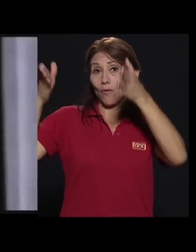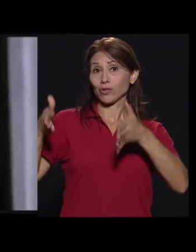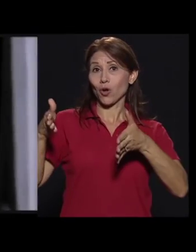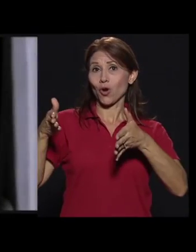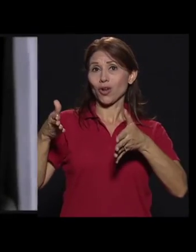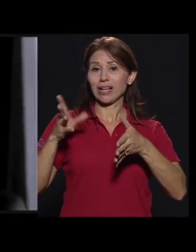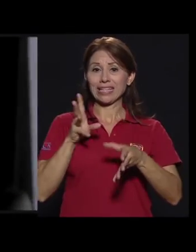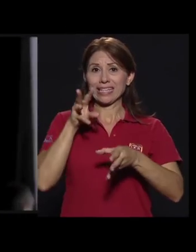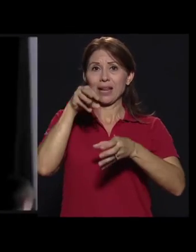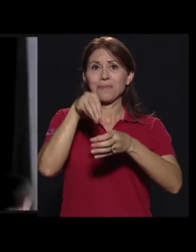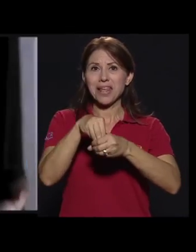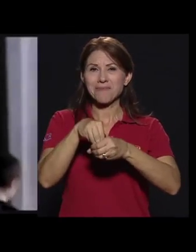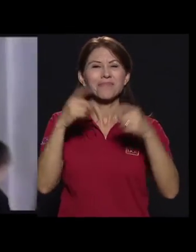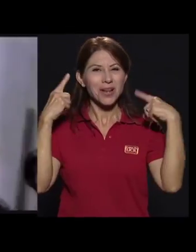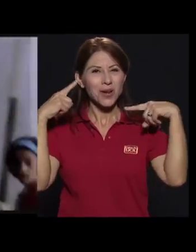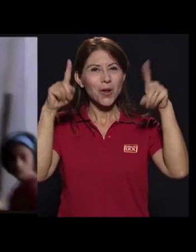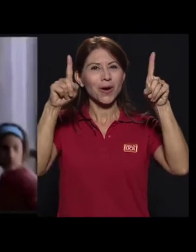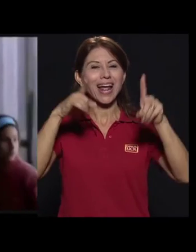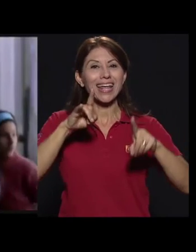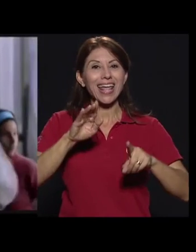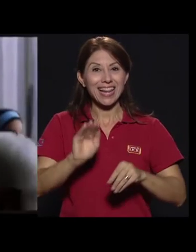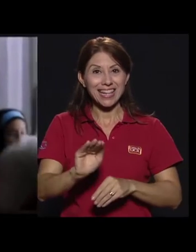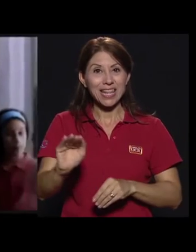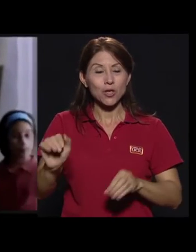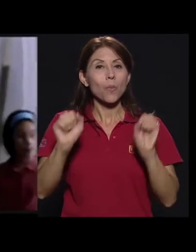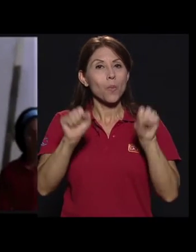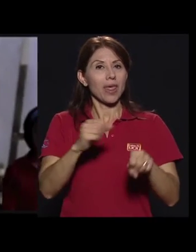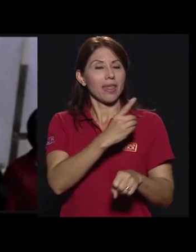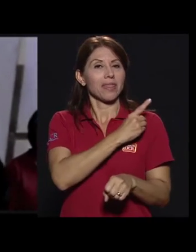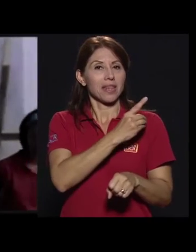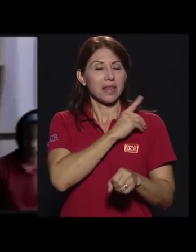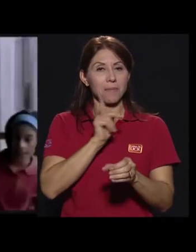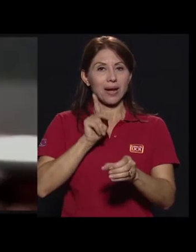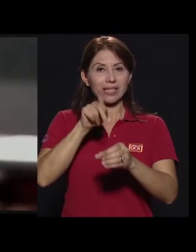logra que el niño se encargue de dirigir y participar en el recital.